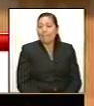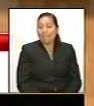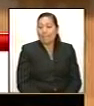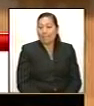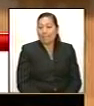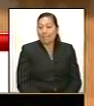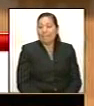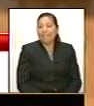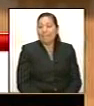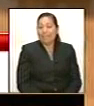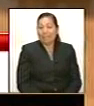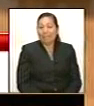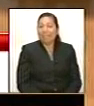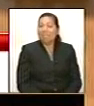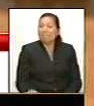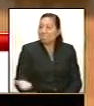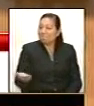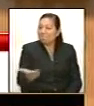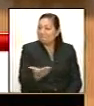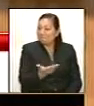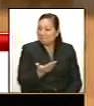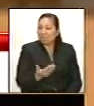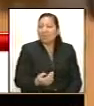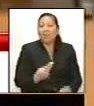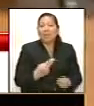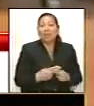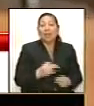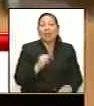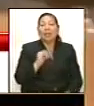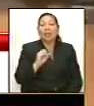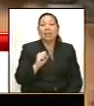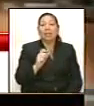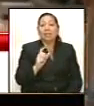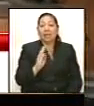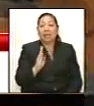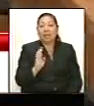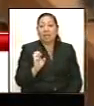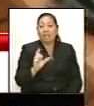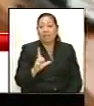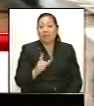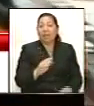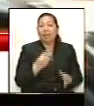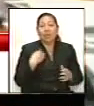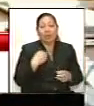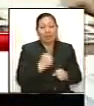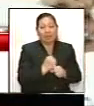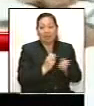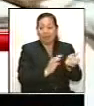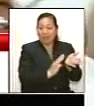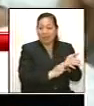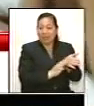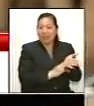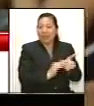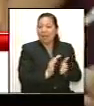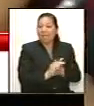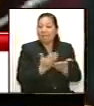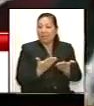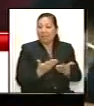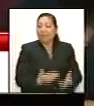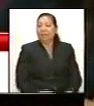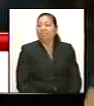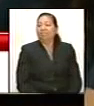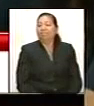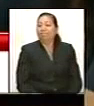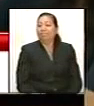¿Qué tal? Buenos días con todos y todas. Mi nombre es Isabel Ortiz, vengo de la Defensoría del Pueblo. Primero, felicitar a Hiperderecho